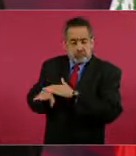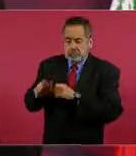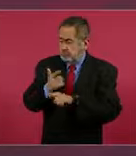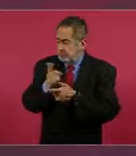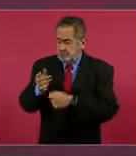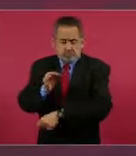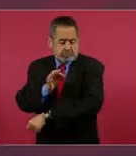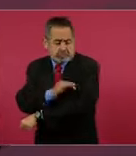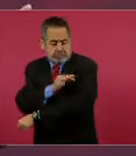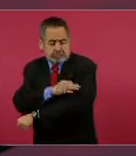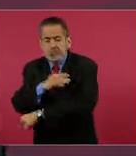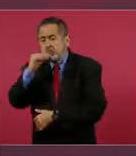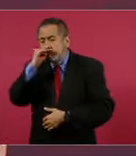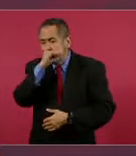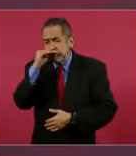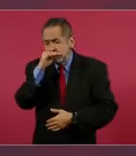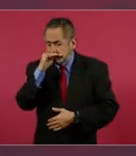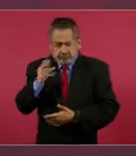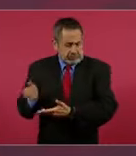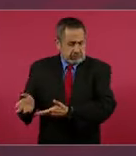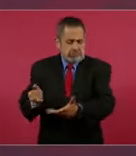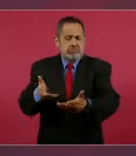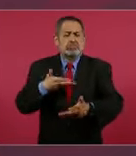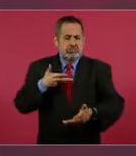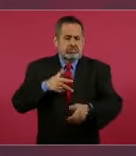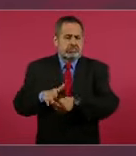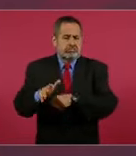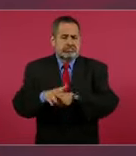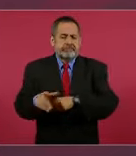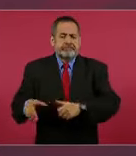y es gratuito.